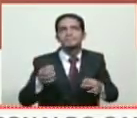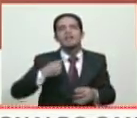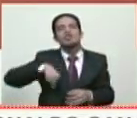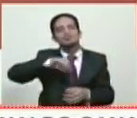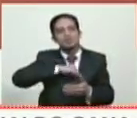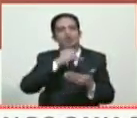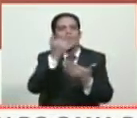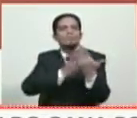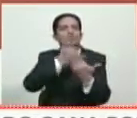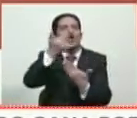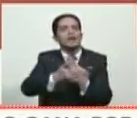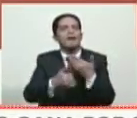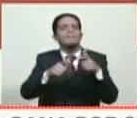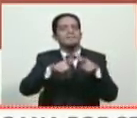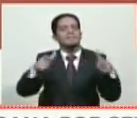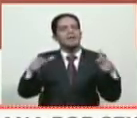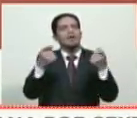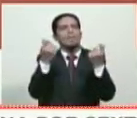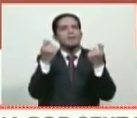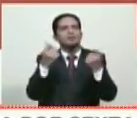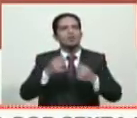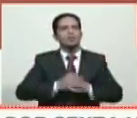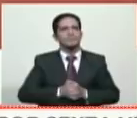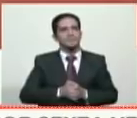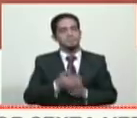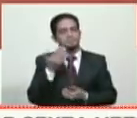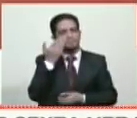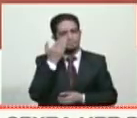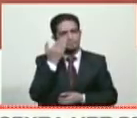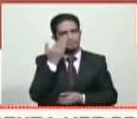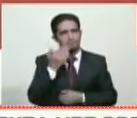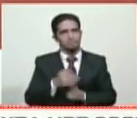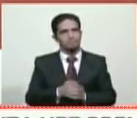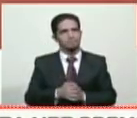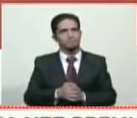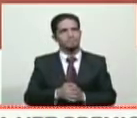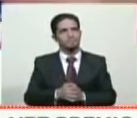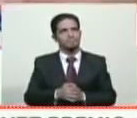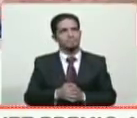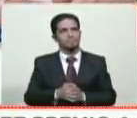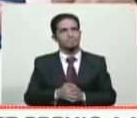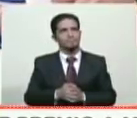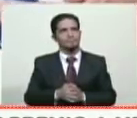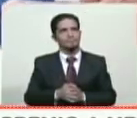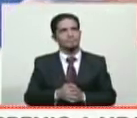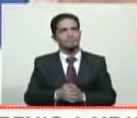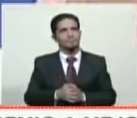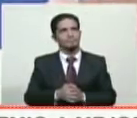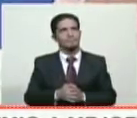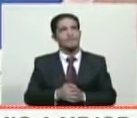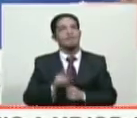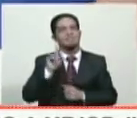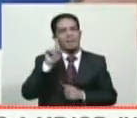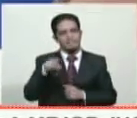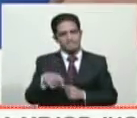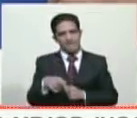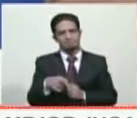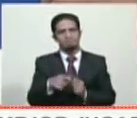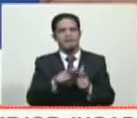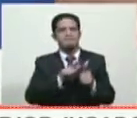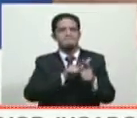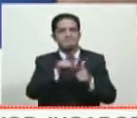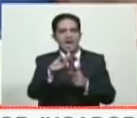programa de recuperación económica. Fíjense que también desde el punto de vista de desplazamiento acuático,